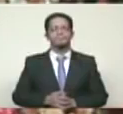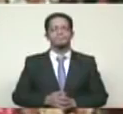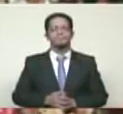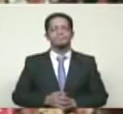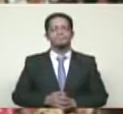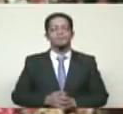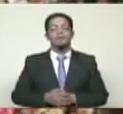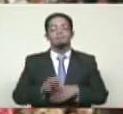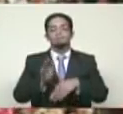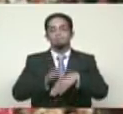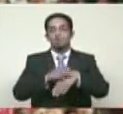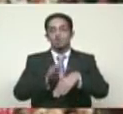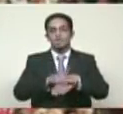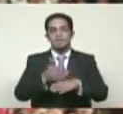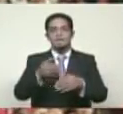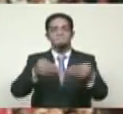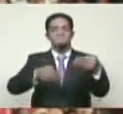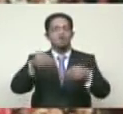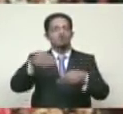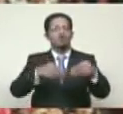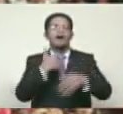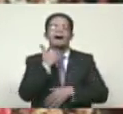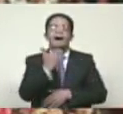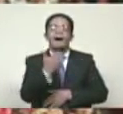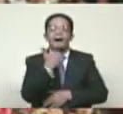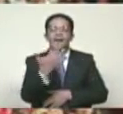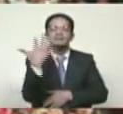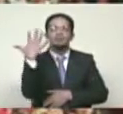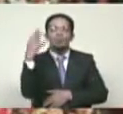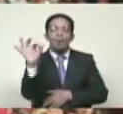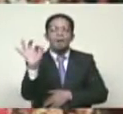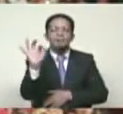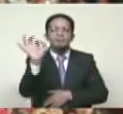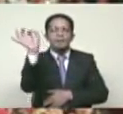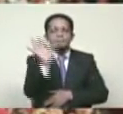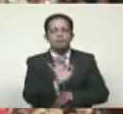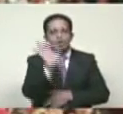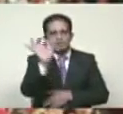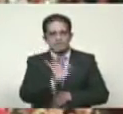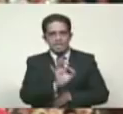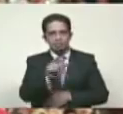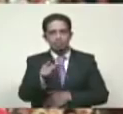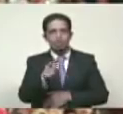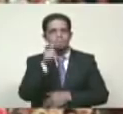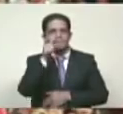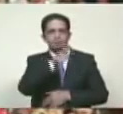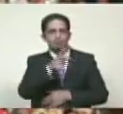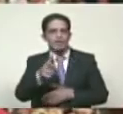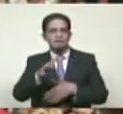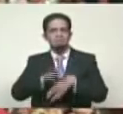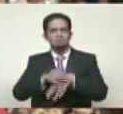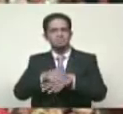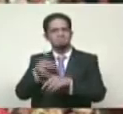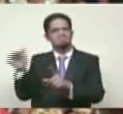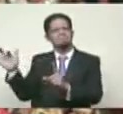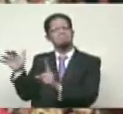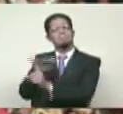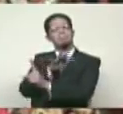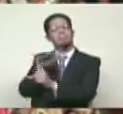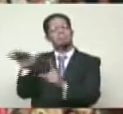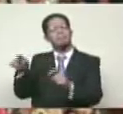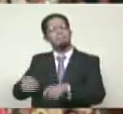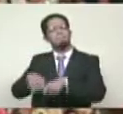votó casi el 50% de los electores sometidos a una guerra y a un